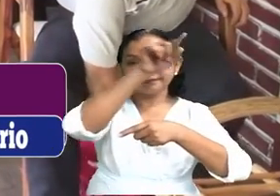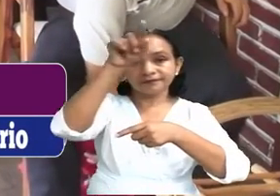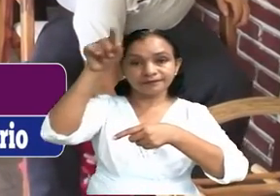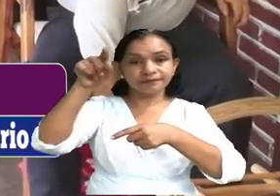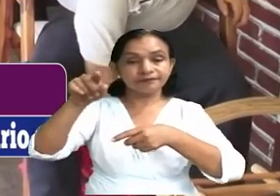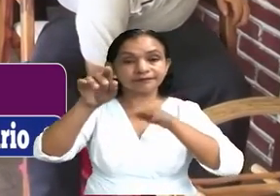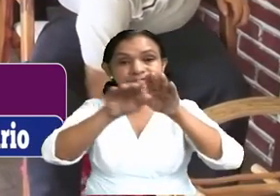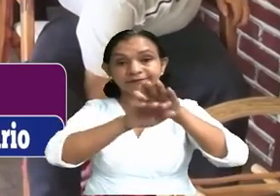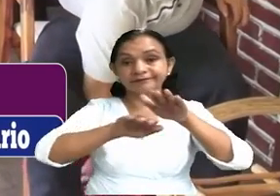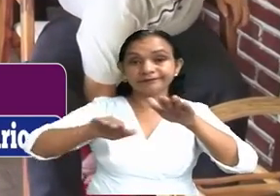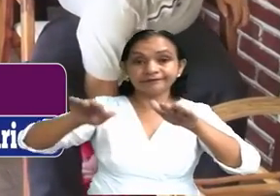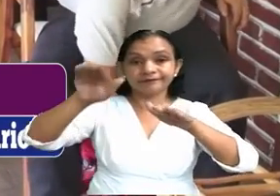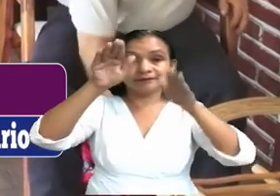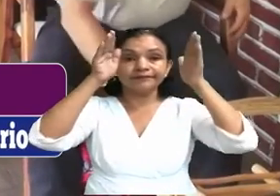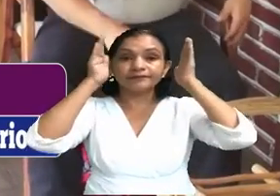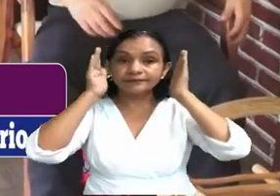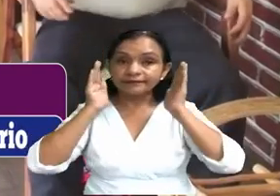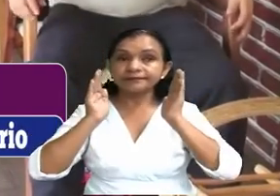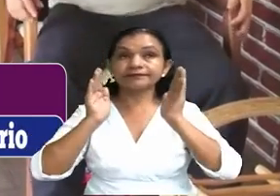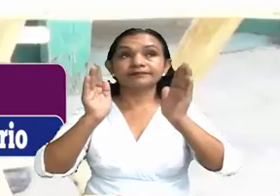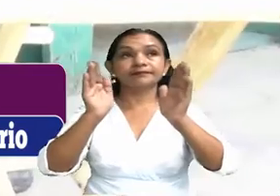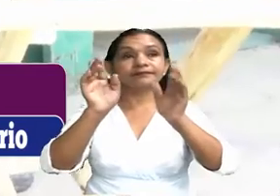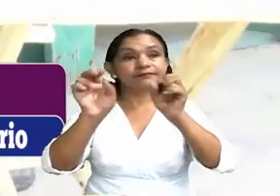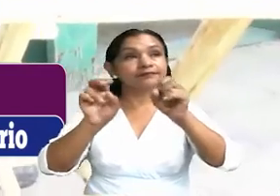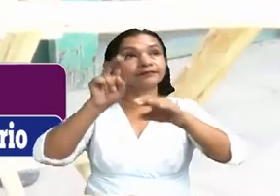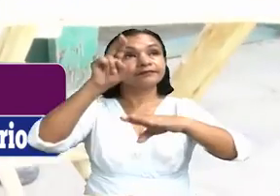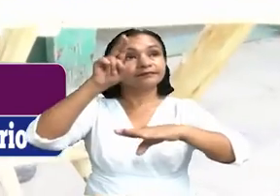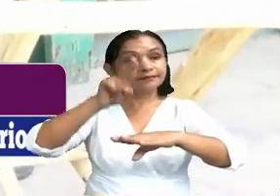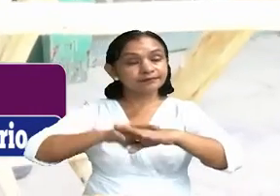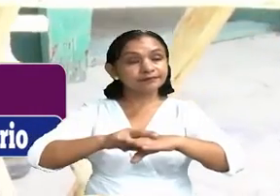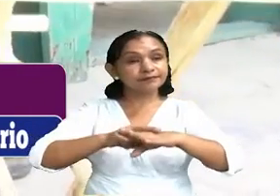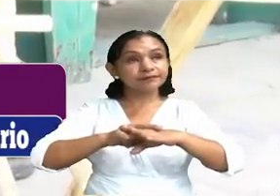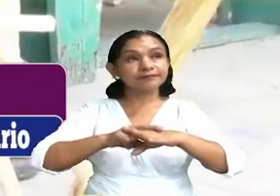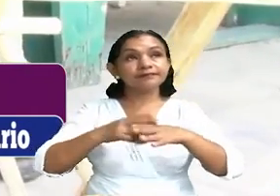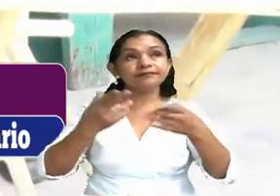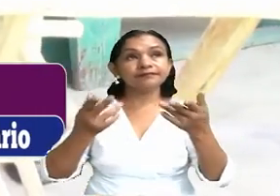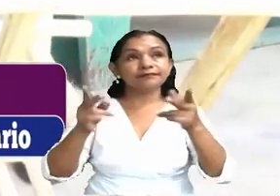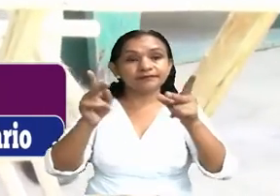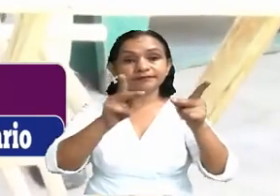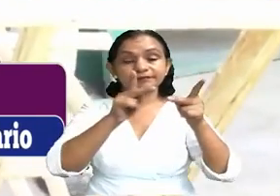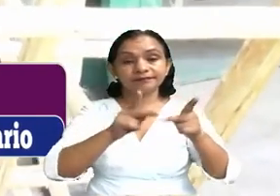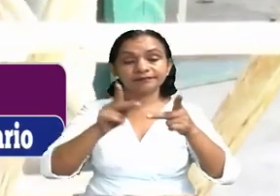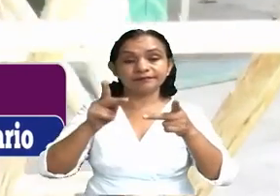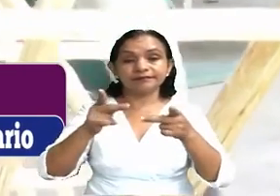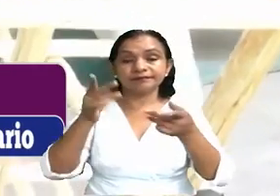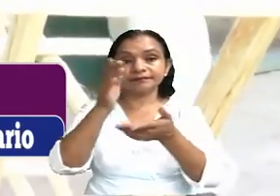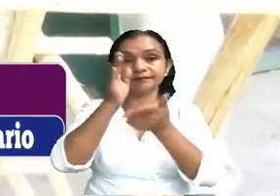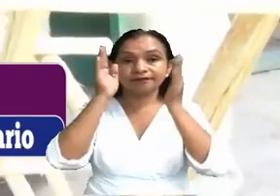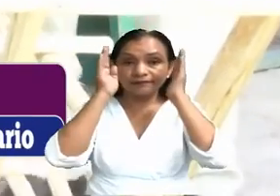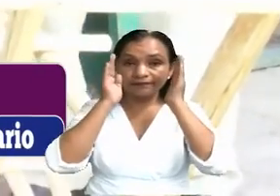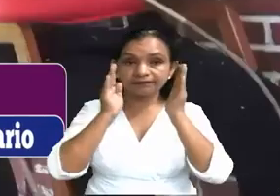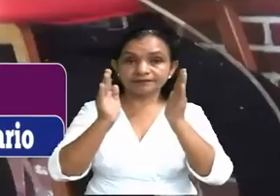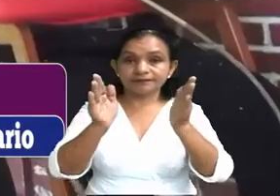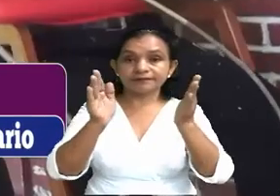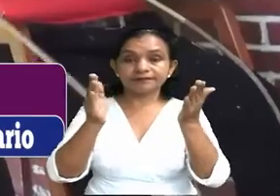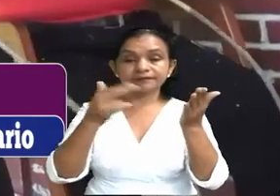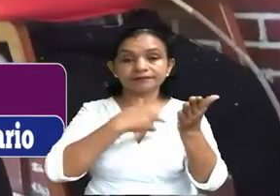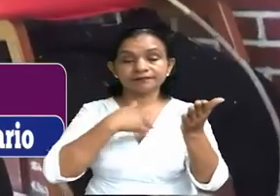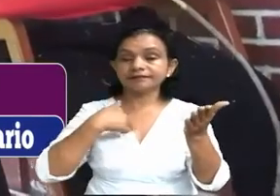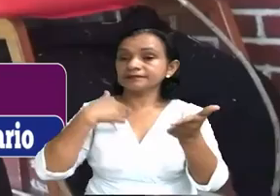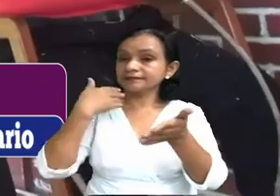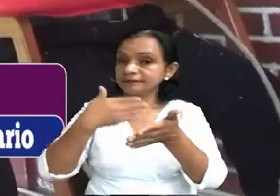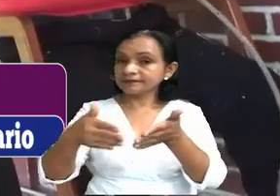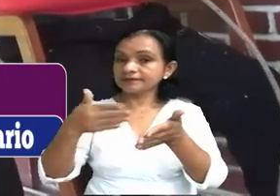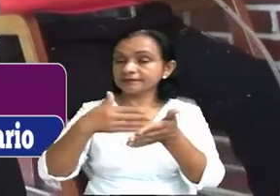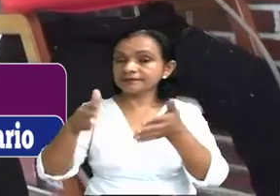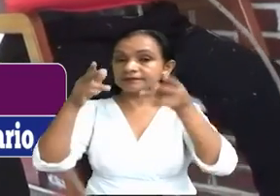Se ha ido incrementando la cobertura nacional, territorial, de este tipo de servicios que facilitan